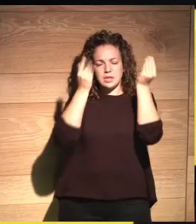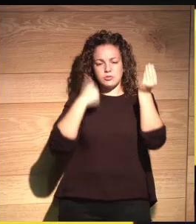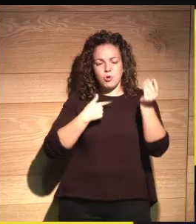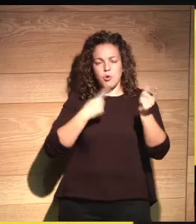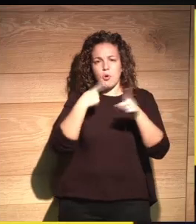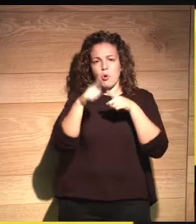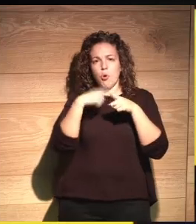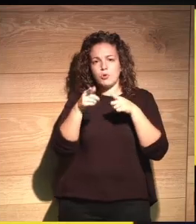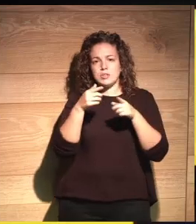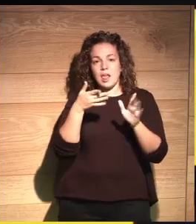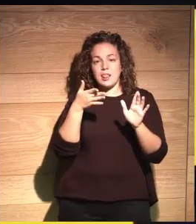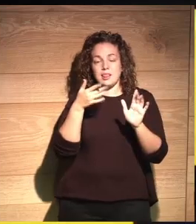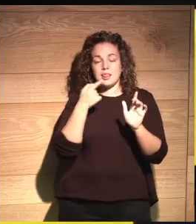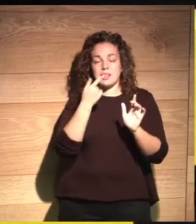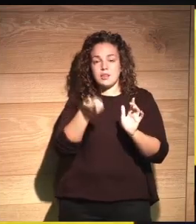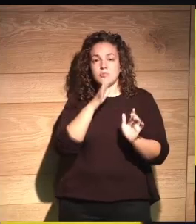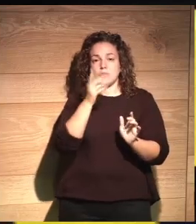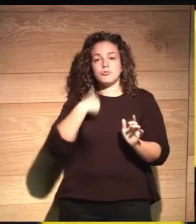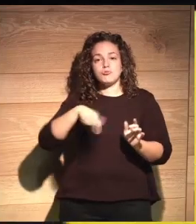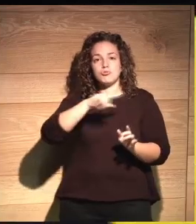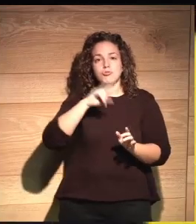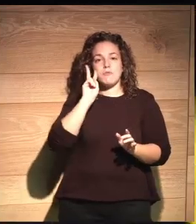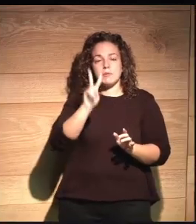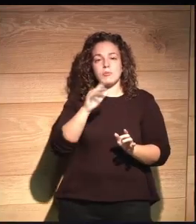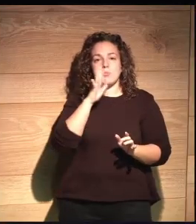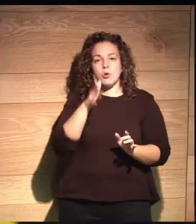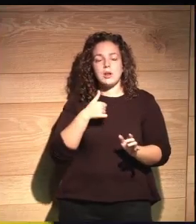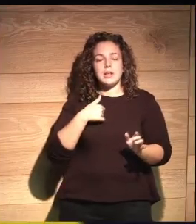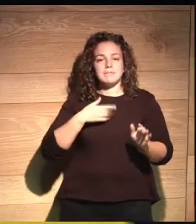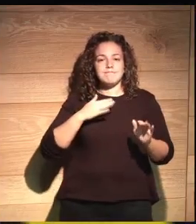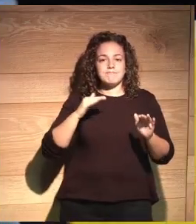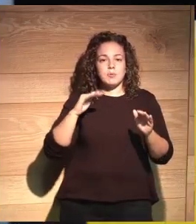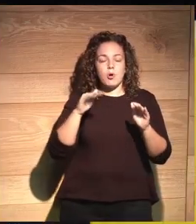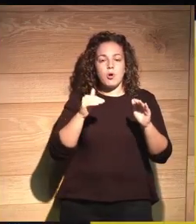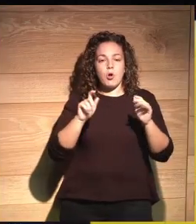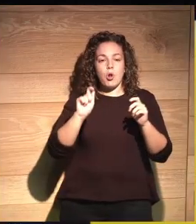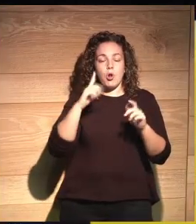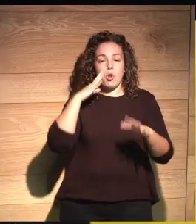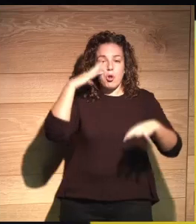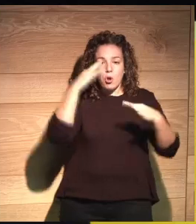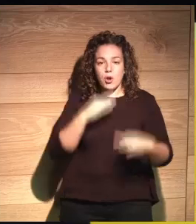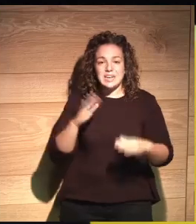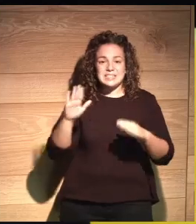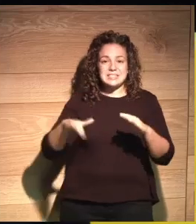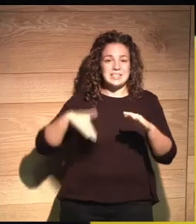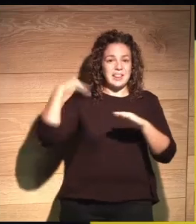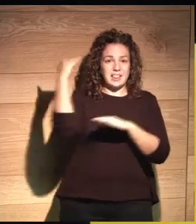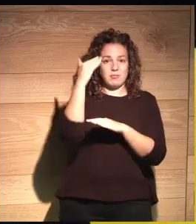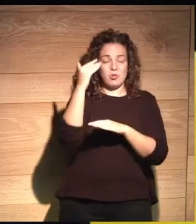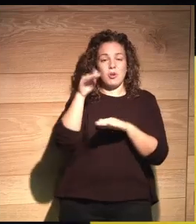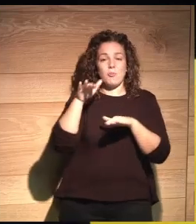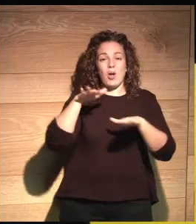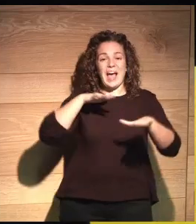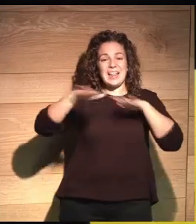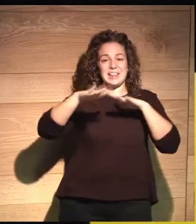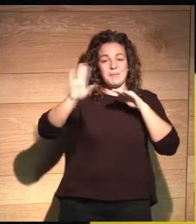descrito es que estamos viendo el ascenso de lógicas extractivas